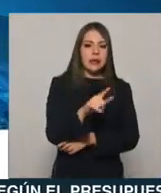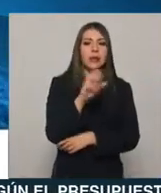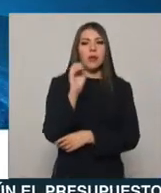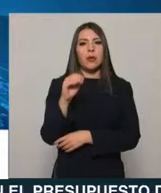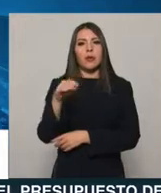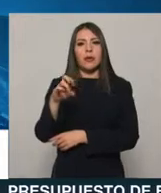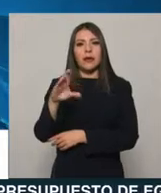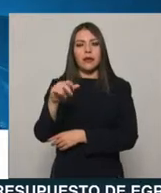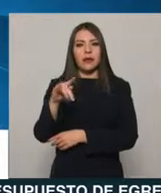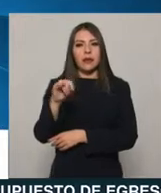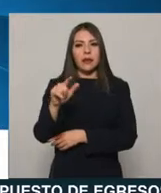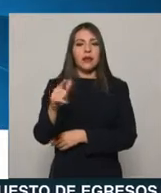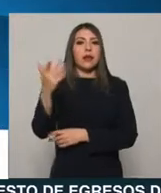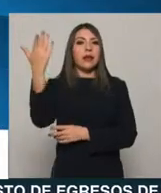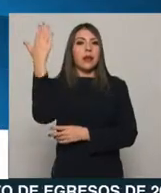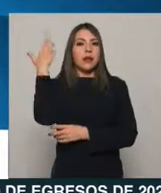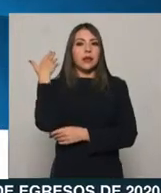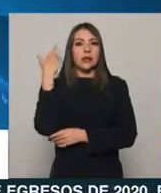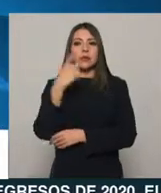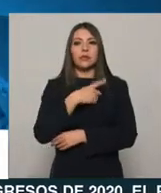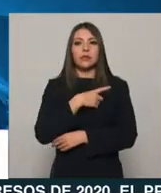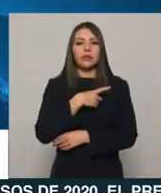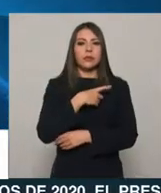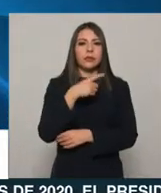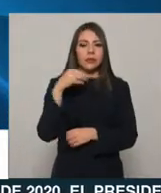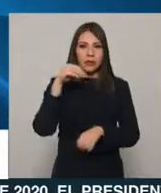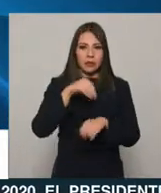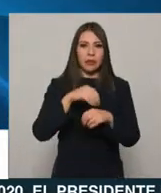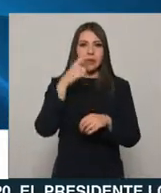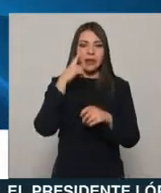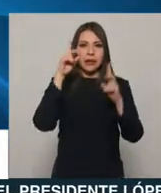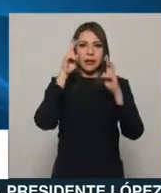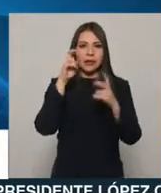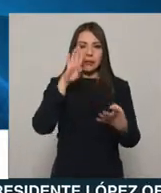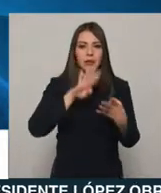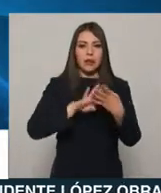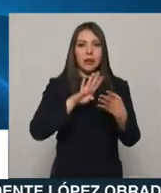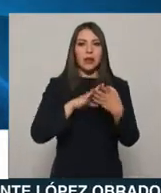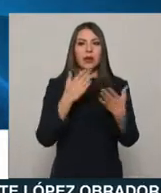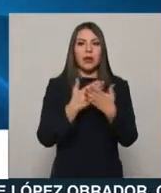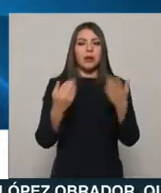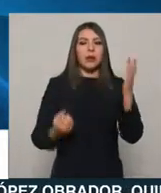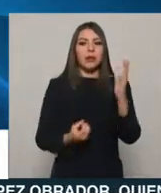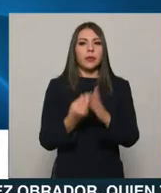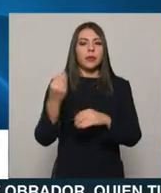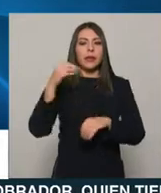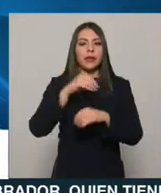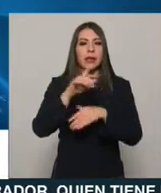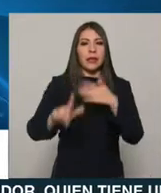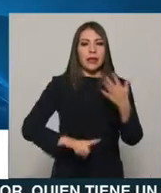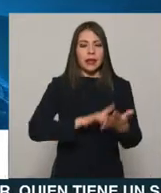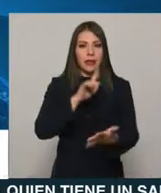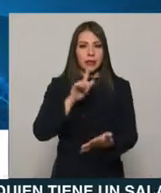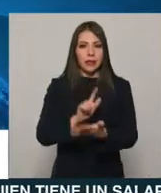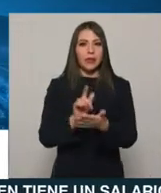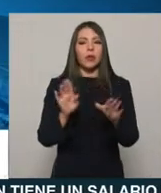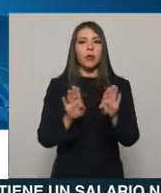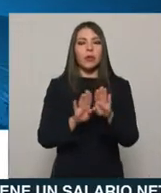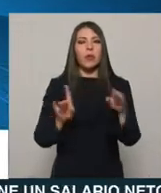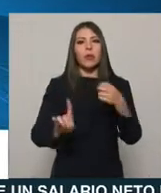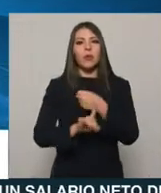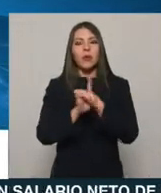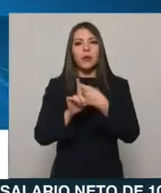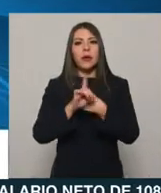de ley antes estaba incluida la materia penal, pero esta ley nueva que surgió de las formas de solución de